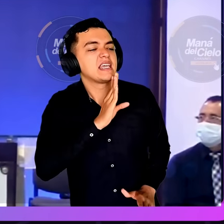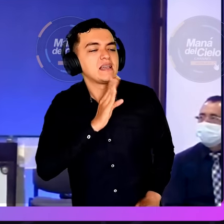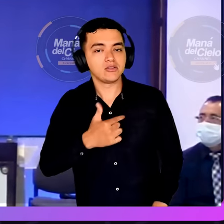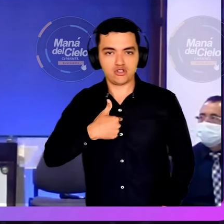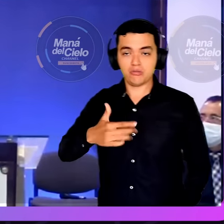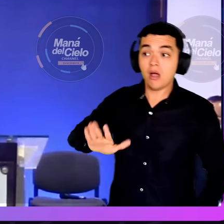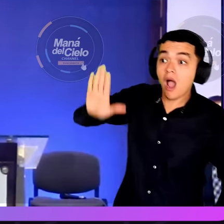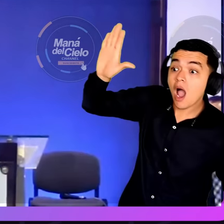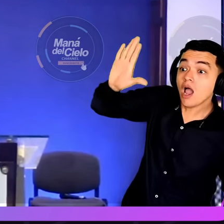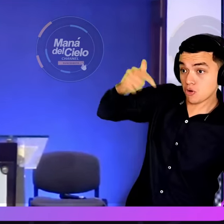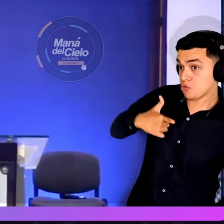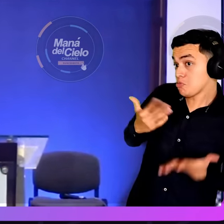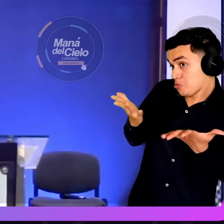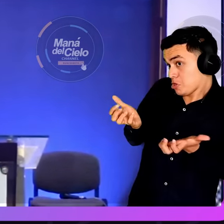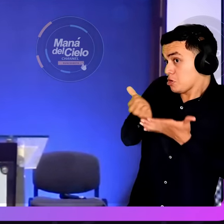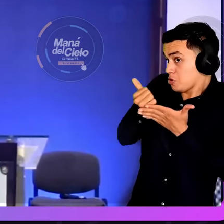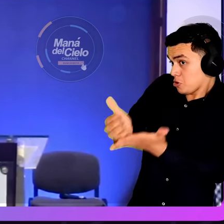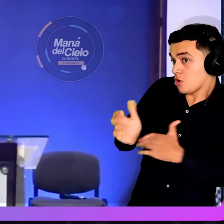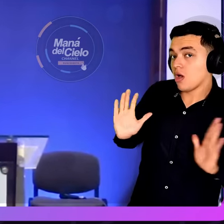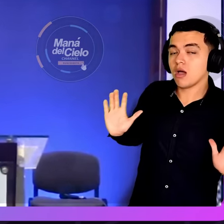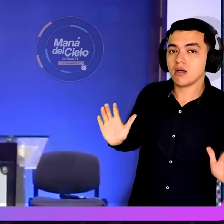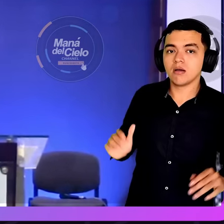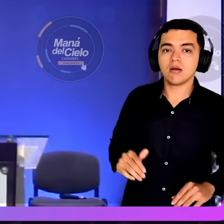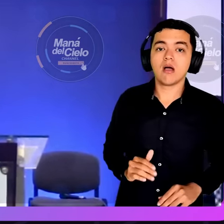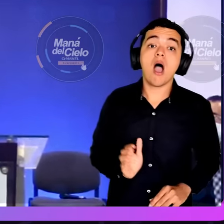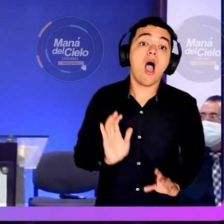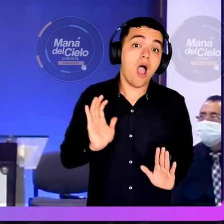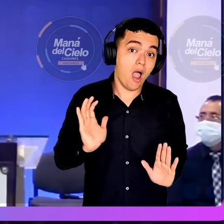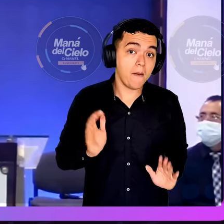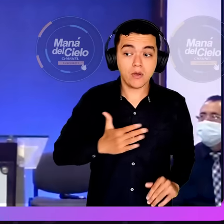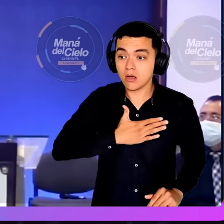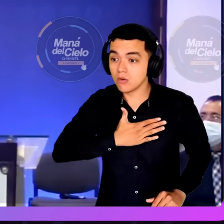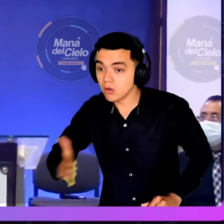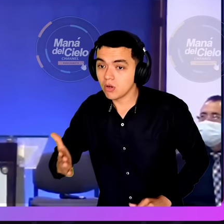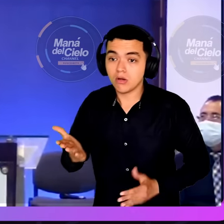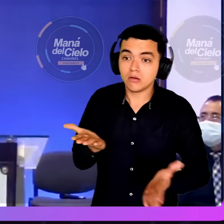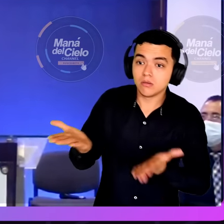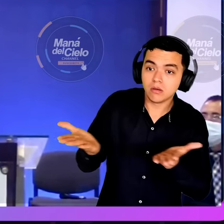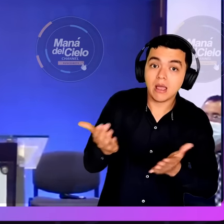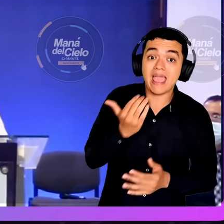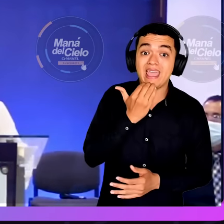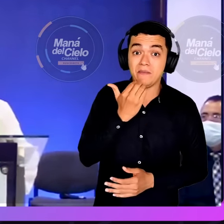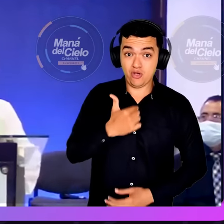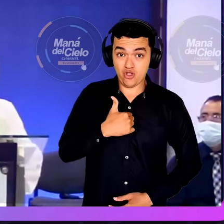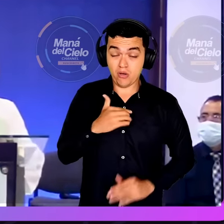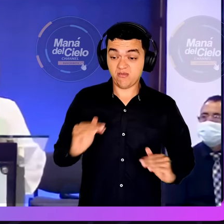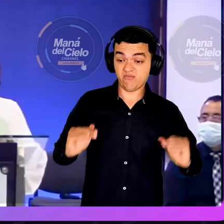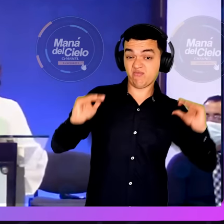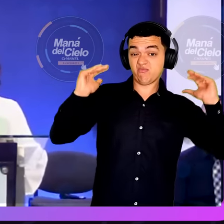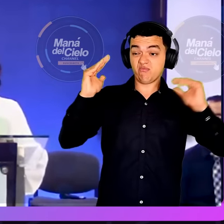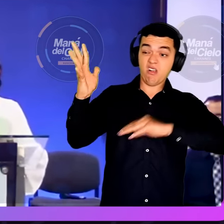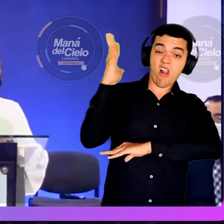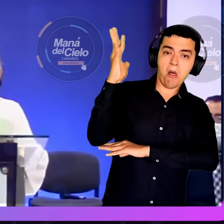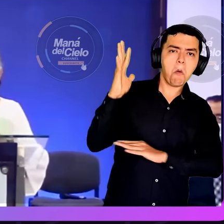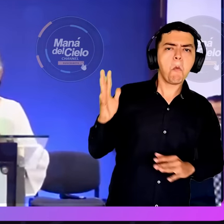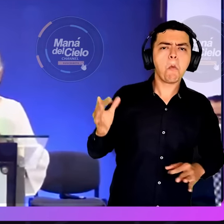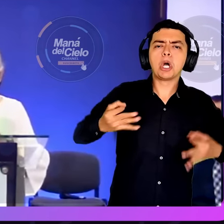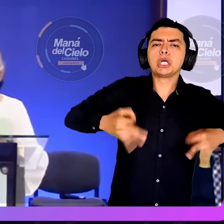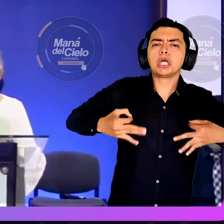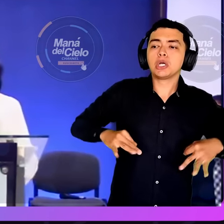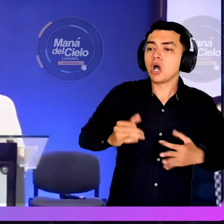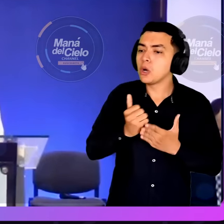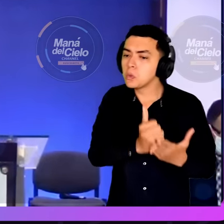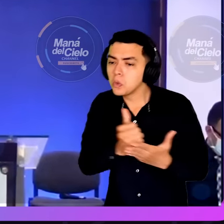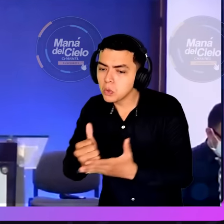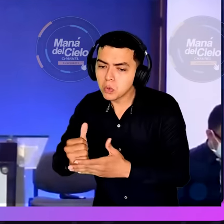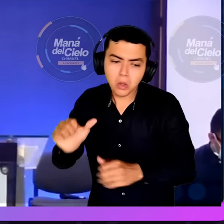no, yo sentía que así servía al Señor. Y bueno, yo no comencé en púlpito, yo no comencé así que la que está por ahí, que sentadita, que yo no sirvo